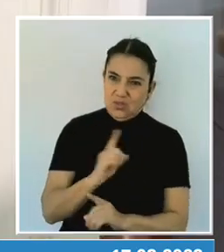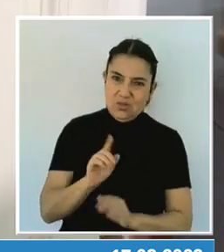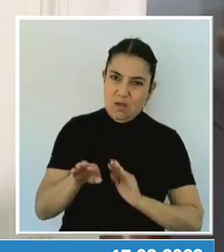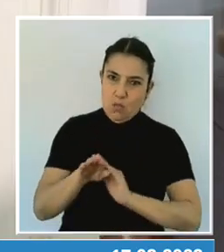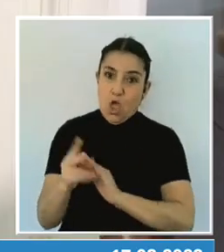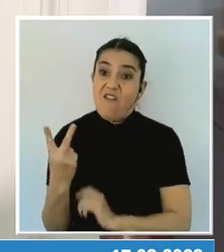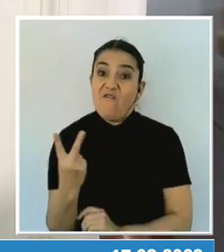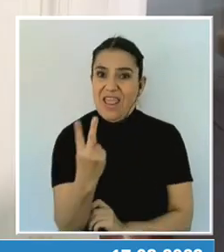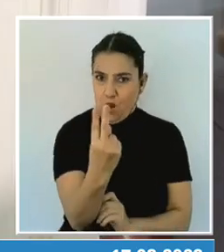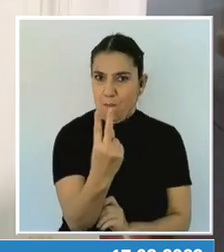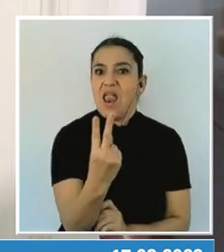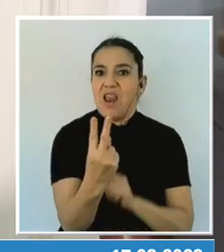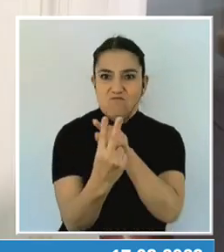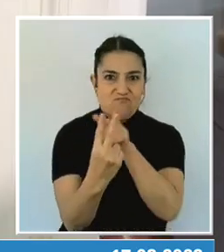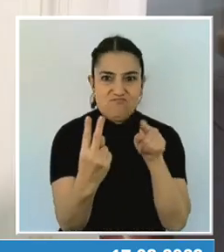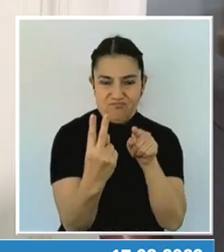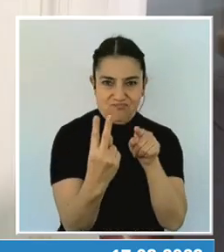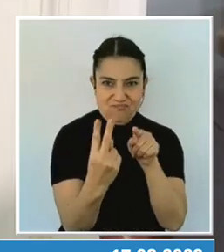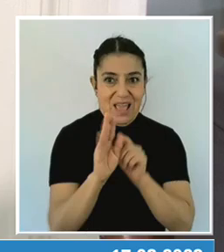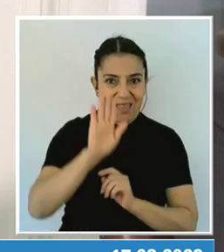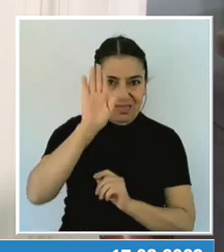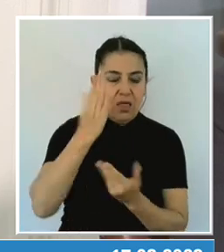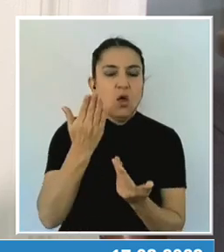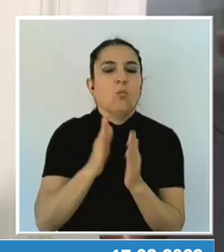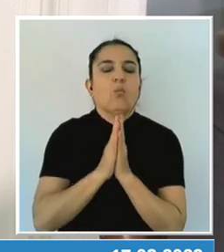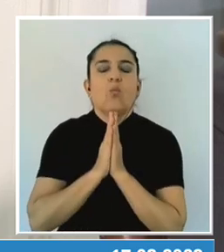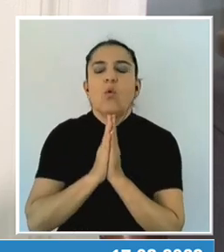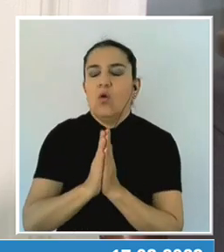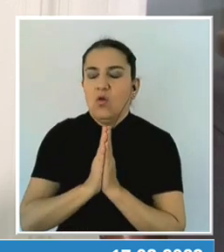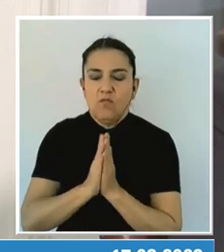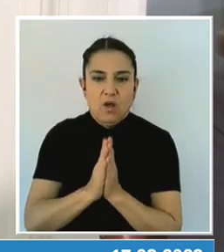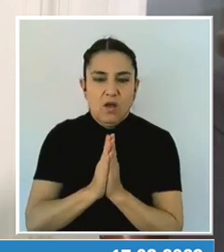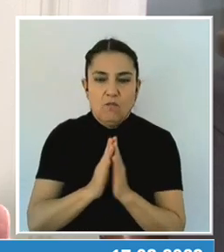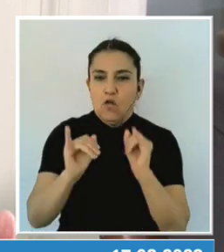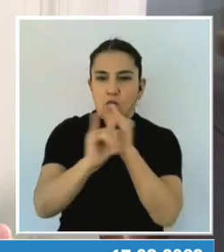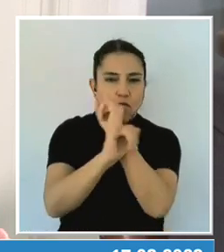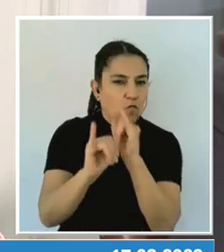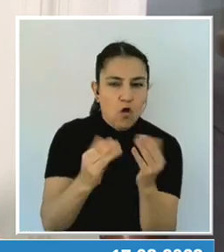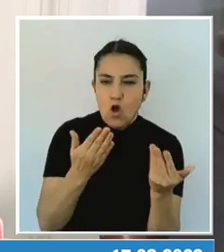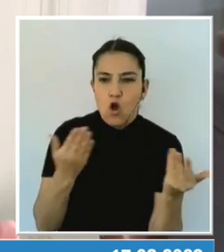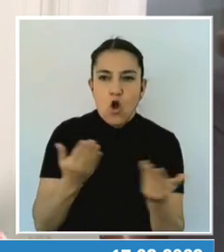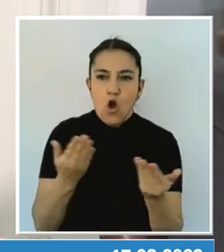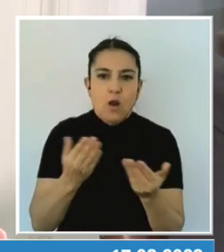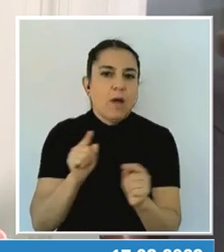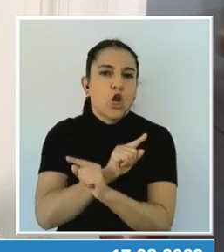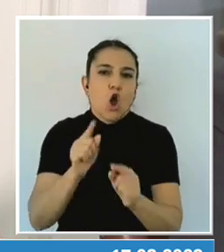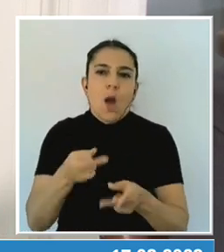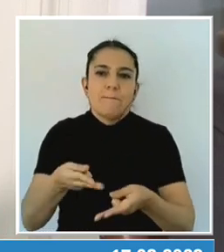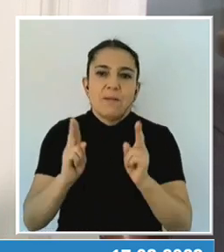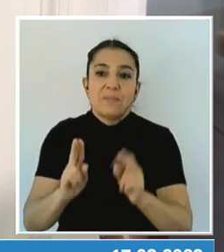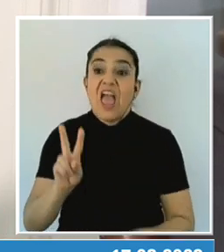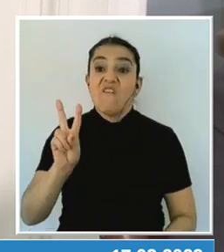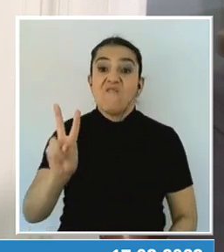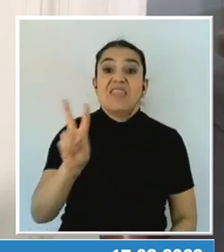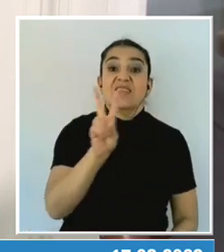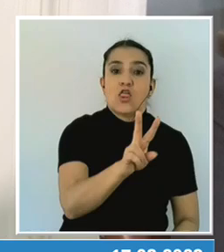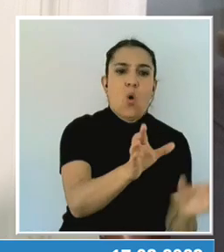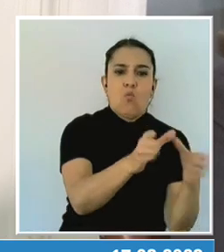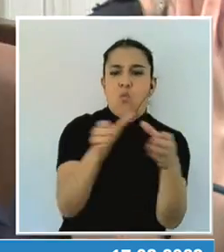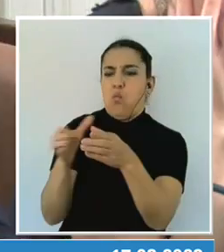por favor, busquemos una fórmula que no permita que existan 22 grupos políticos dentro de las